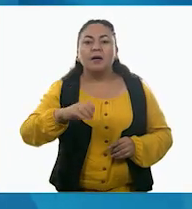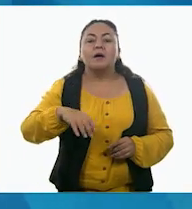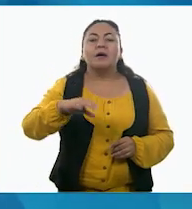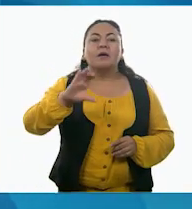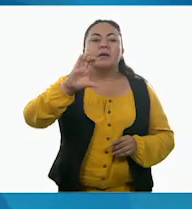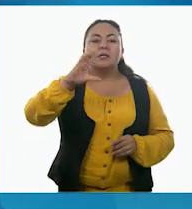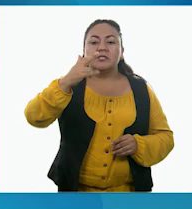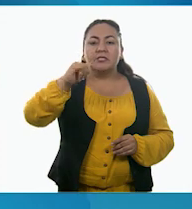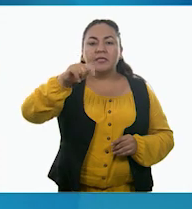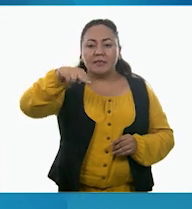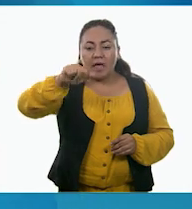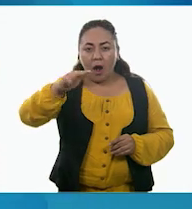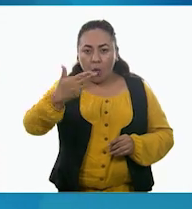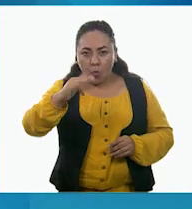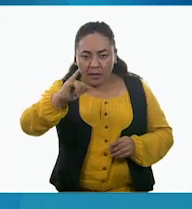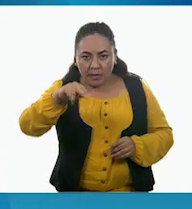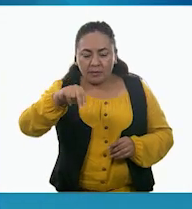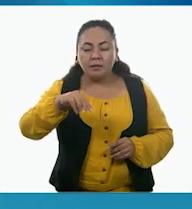chicnawi,